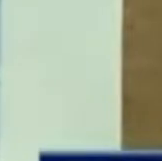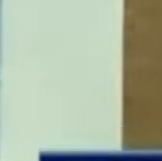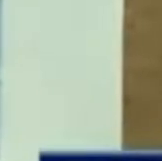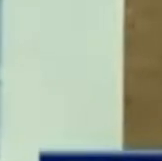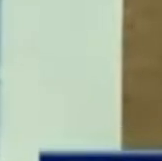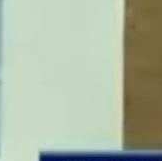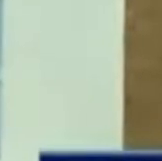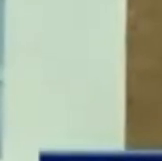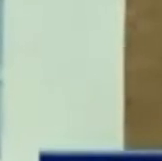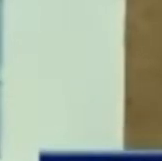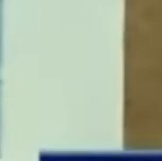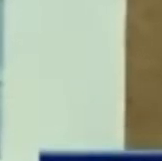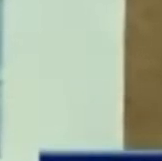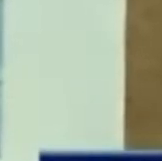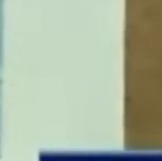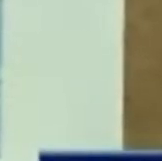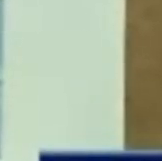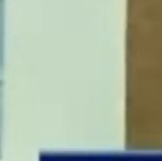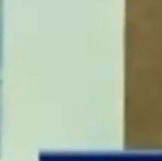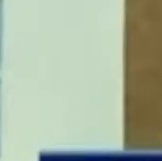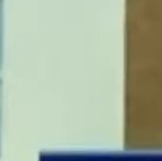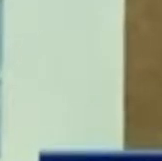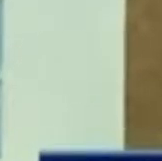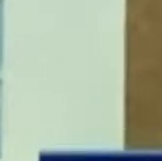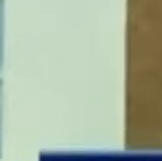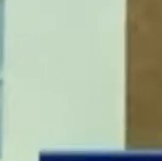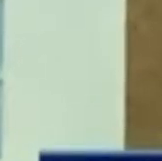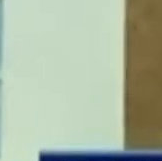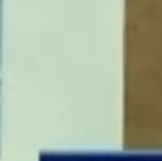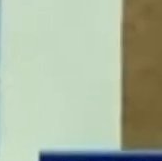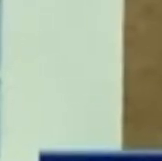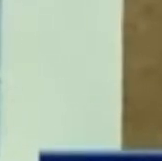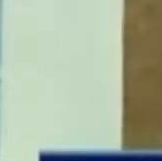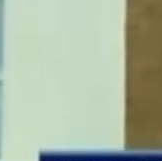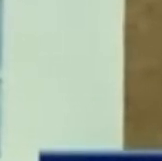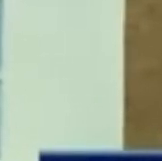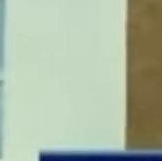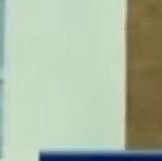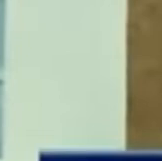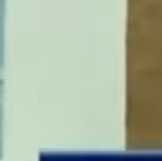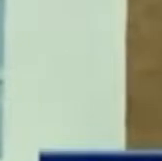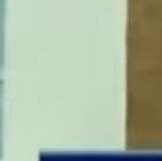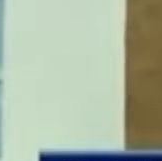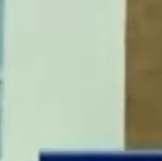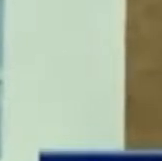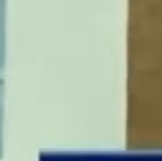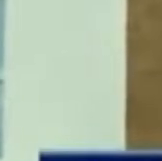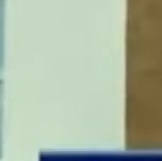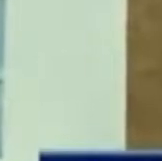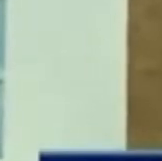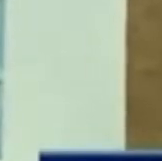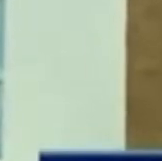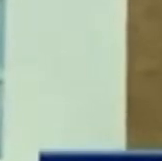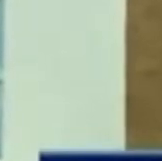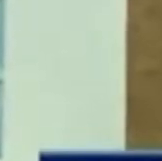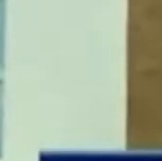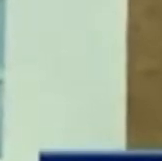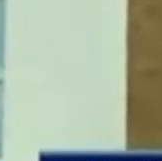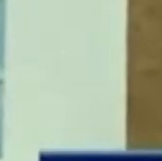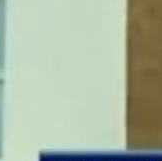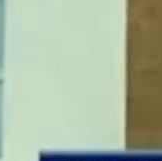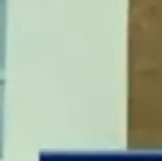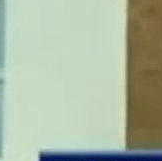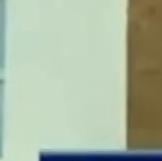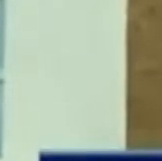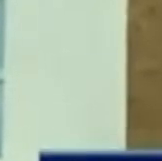señor este caballero este caballero caballero es un decir por la hora porque hay